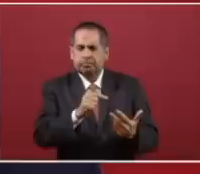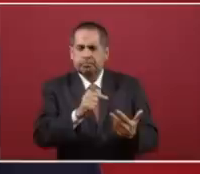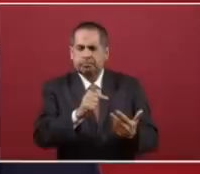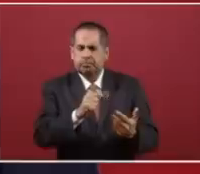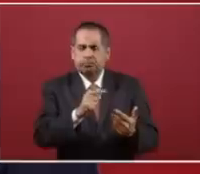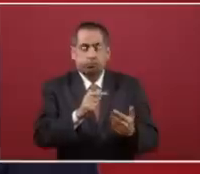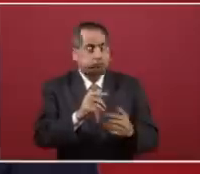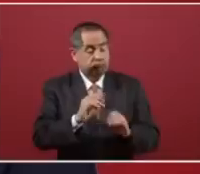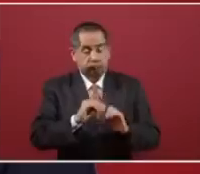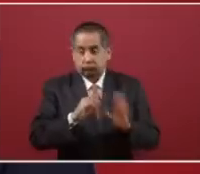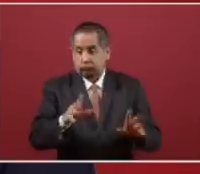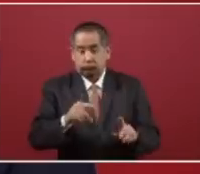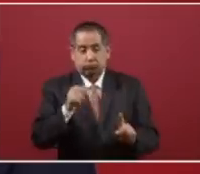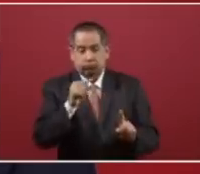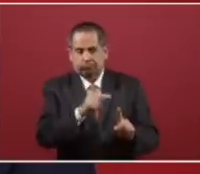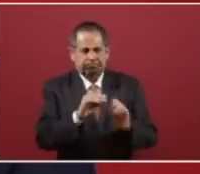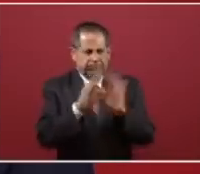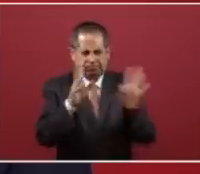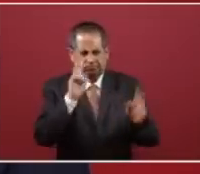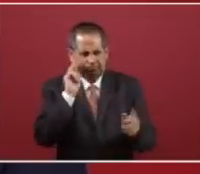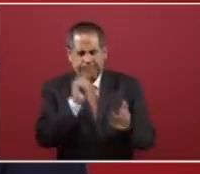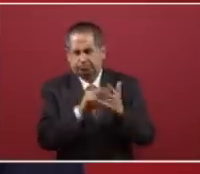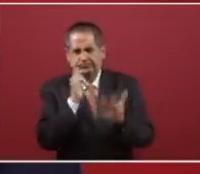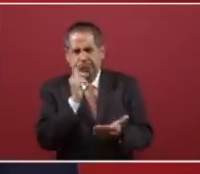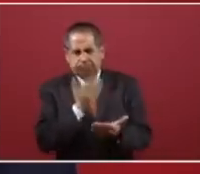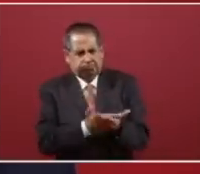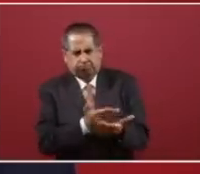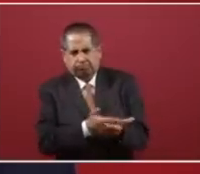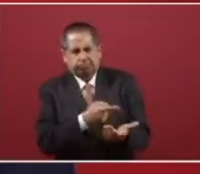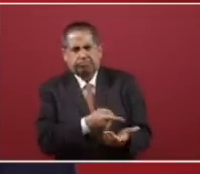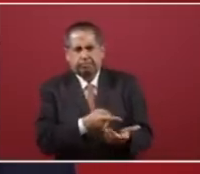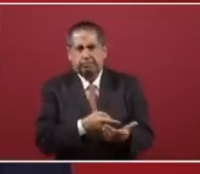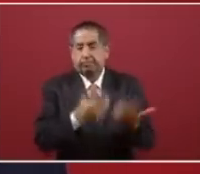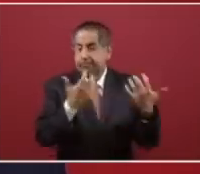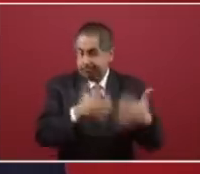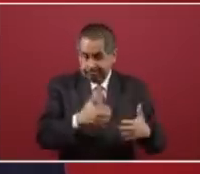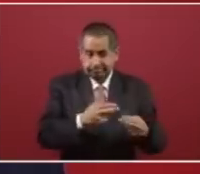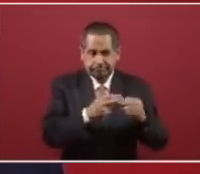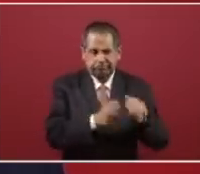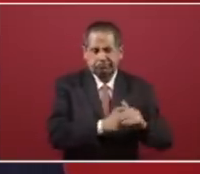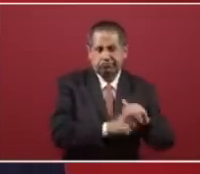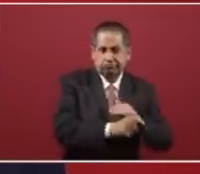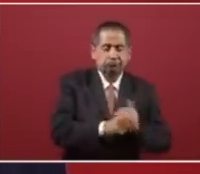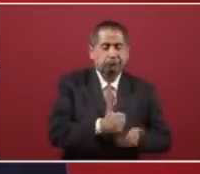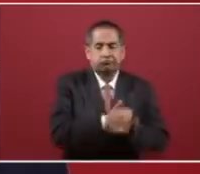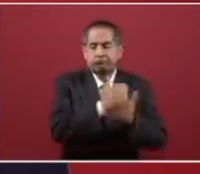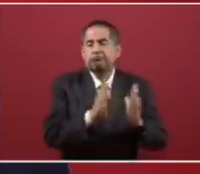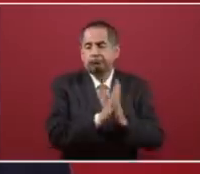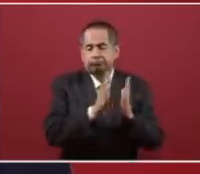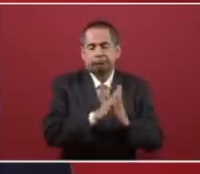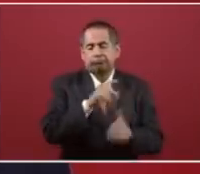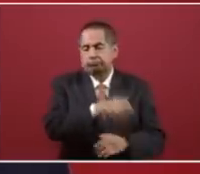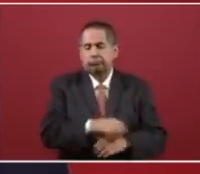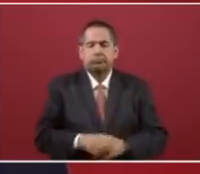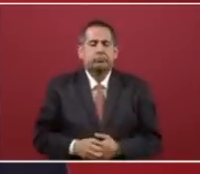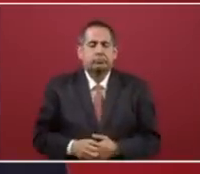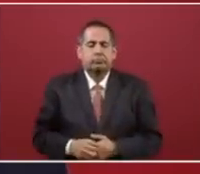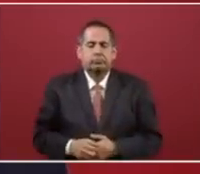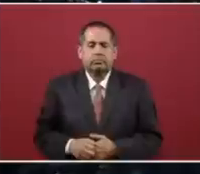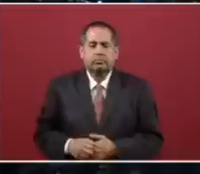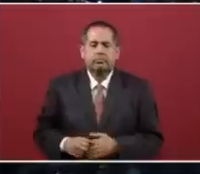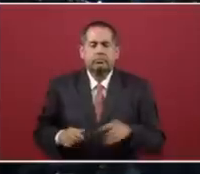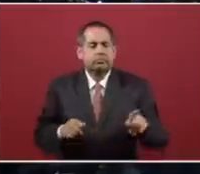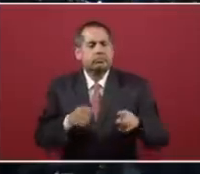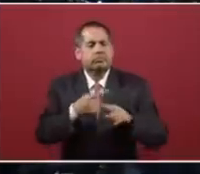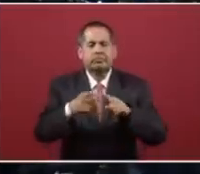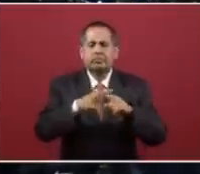muy muy claras de empresas que participaron en estos y presidente yo quise